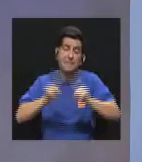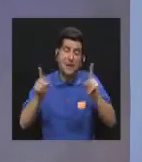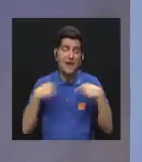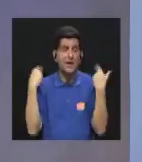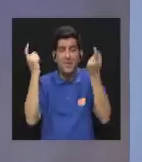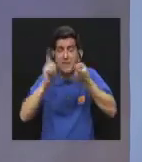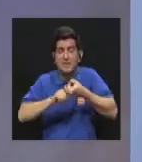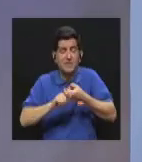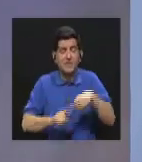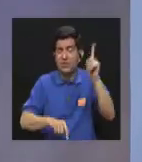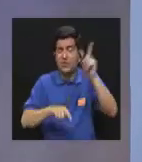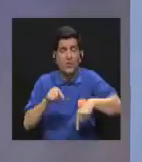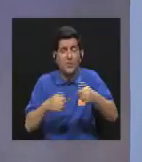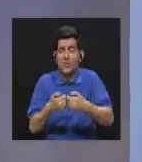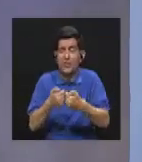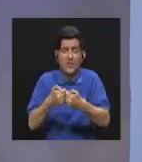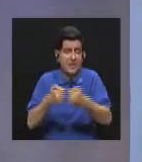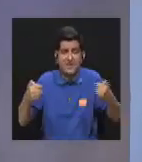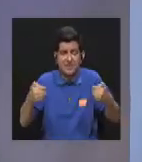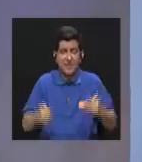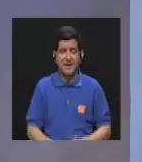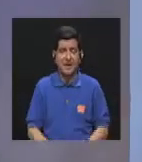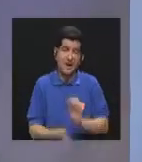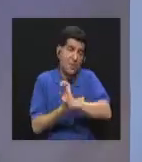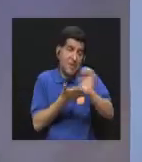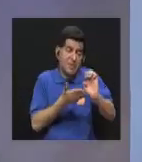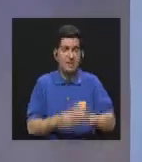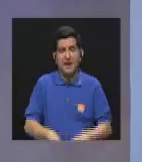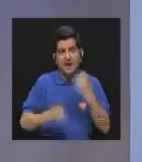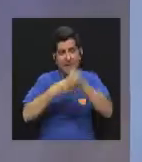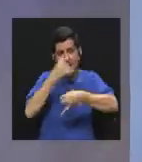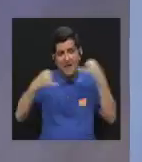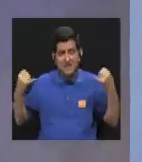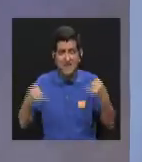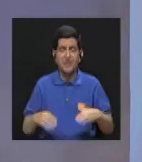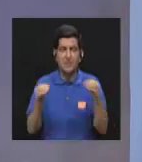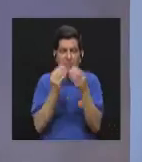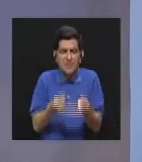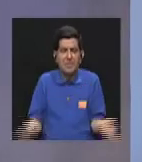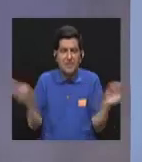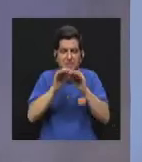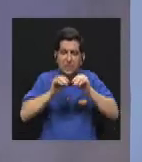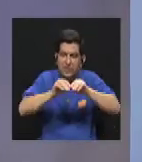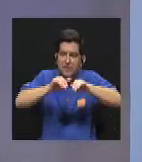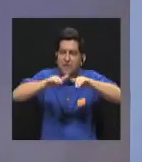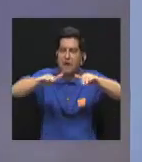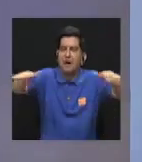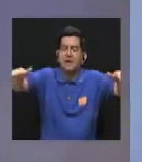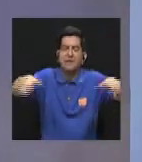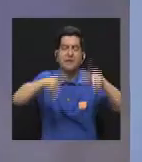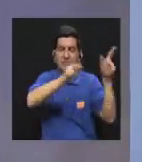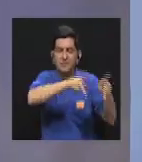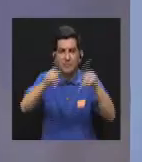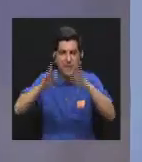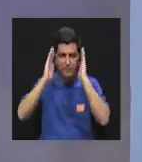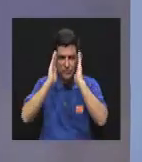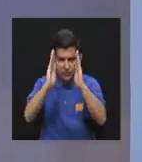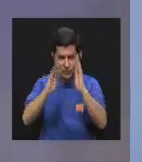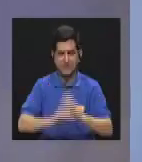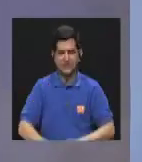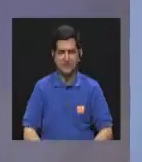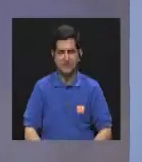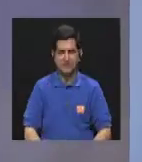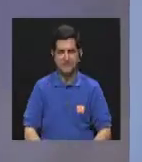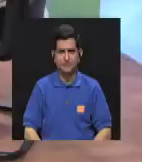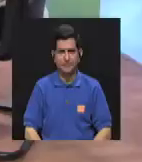nos podíamos quedar sin hacerla, porque es en el idioma, ¿verdad?, que iba a trascender más, que, ¿verdad?, iba a llegar a más público, lo íbamos a poder